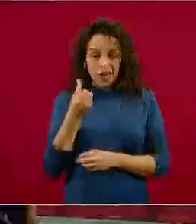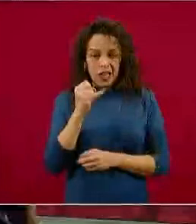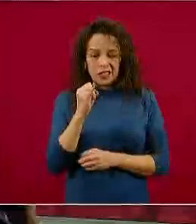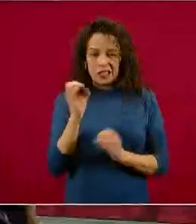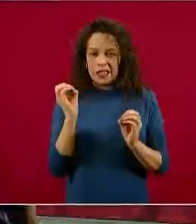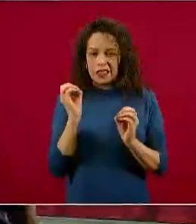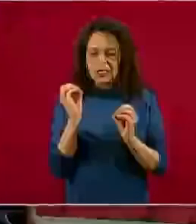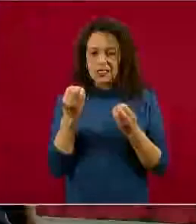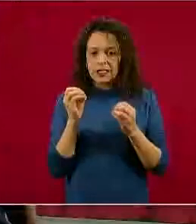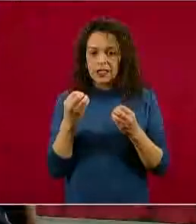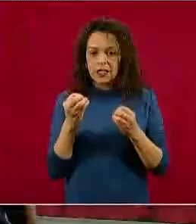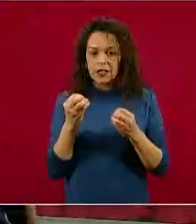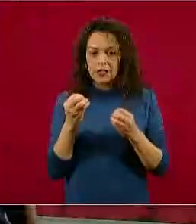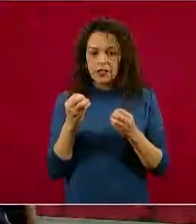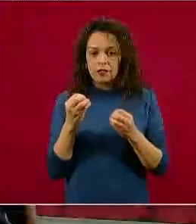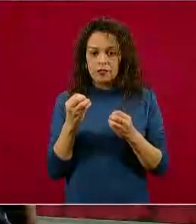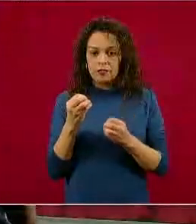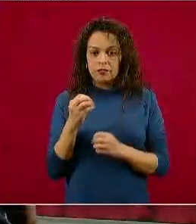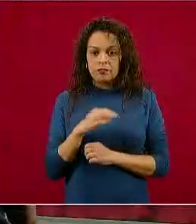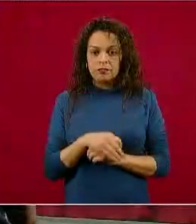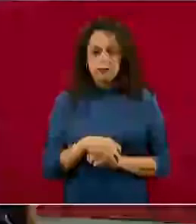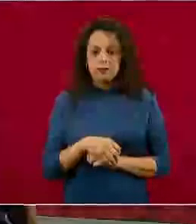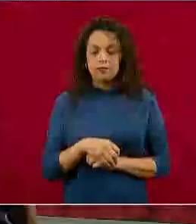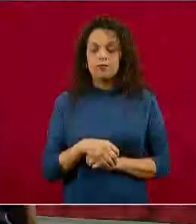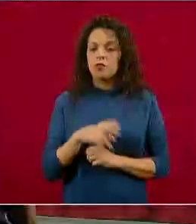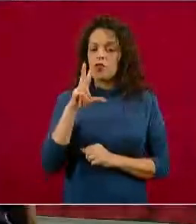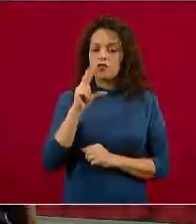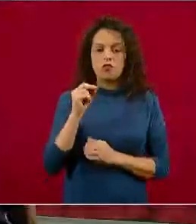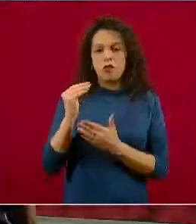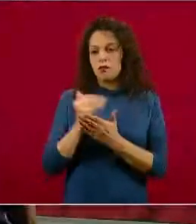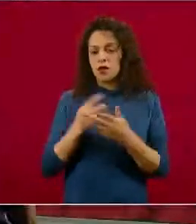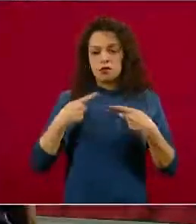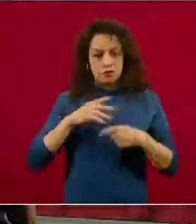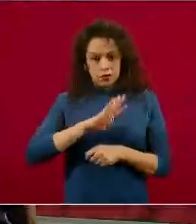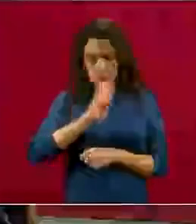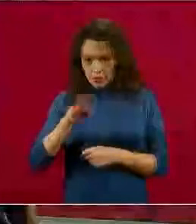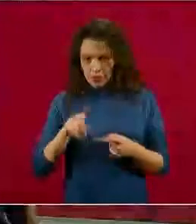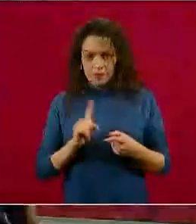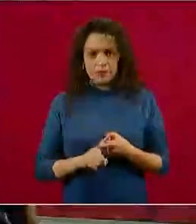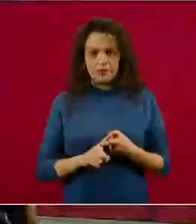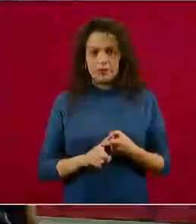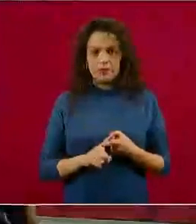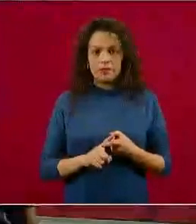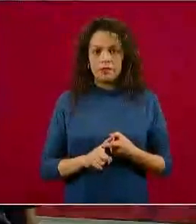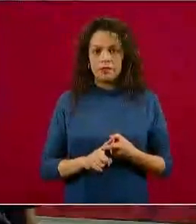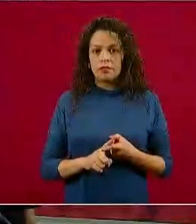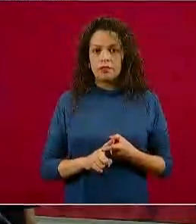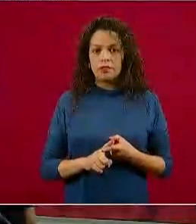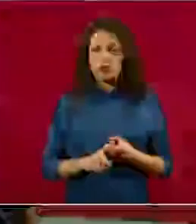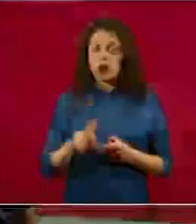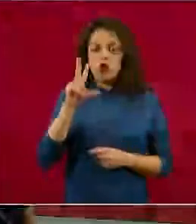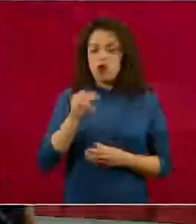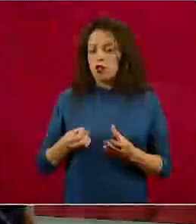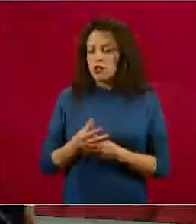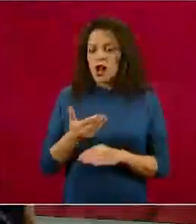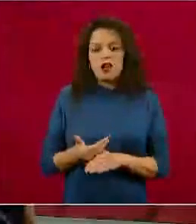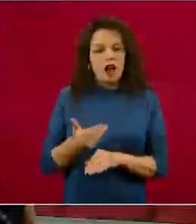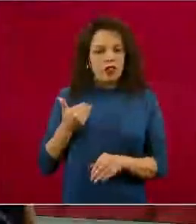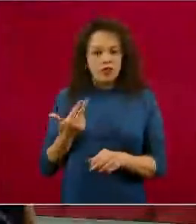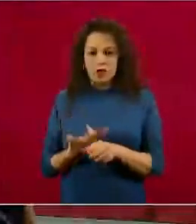los desenlaces de interés, en reducir la mortalidad, en acortar la estancia hospitalaria o